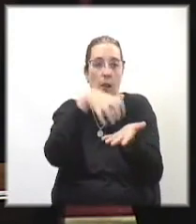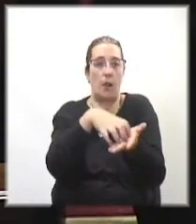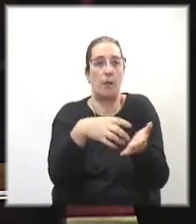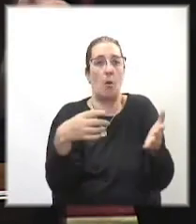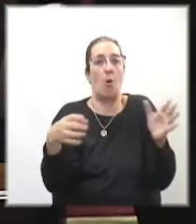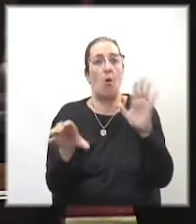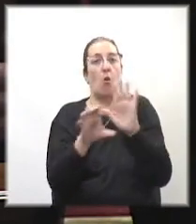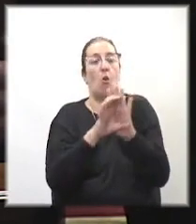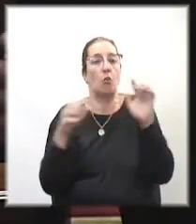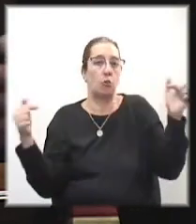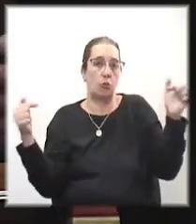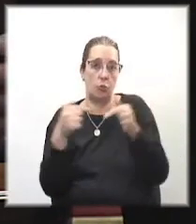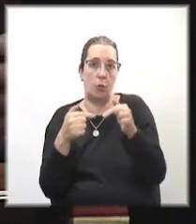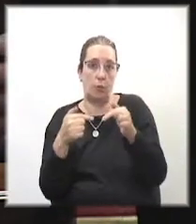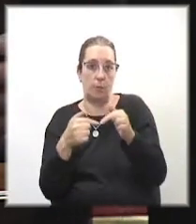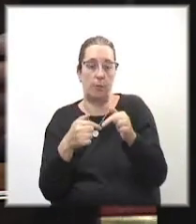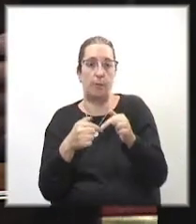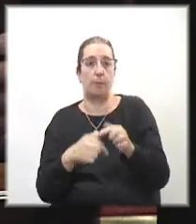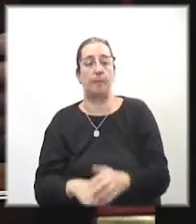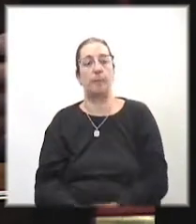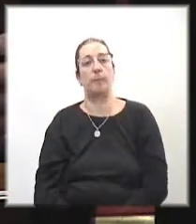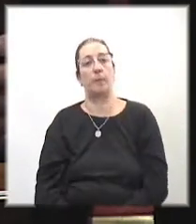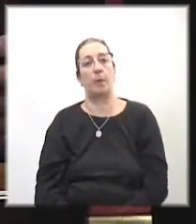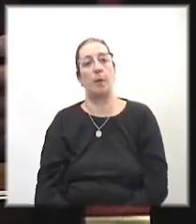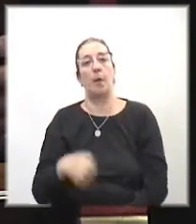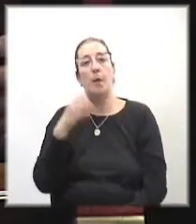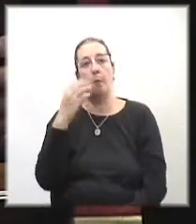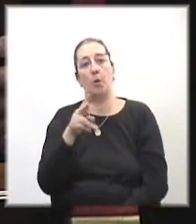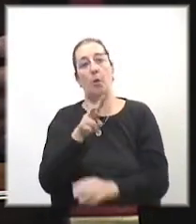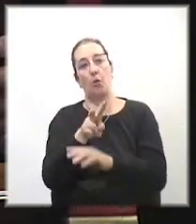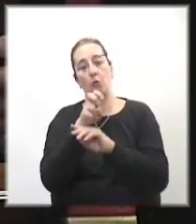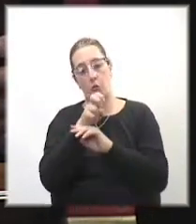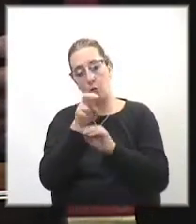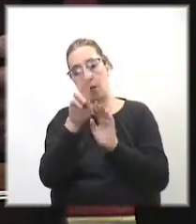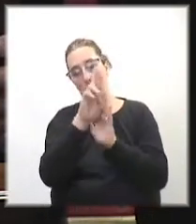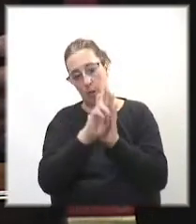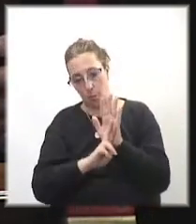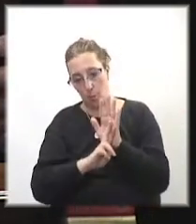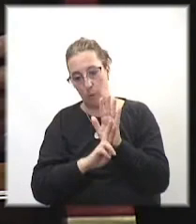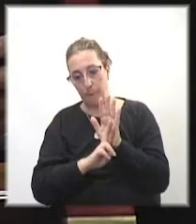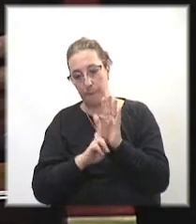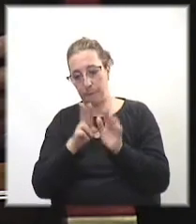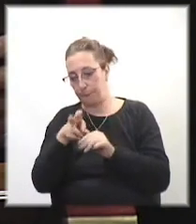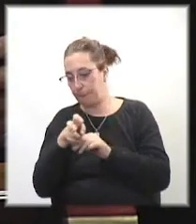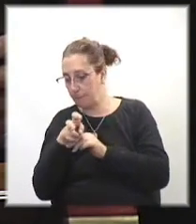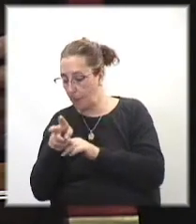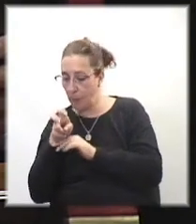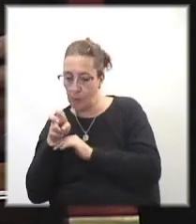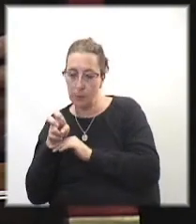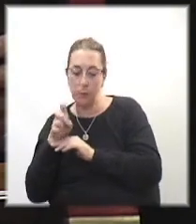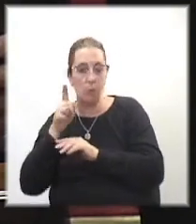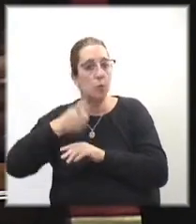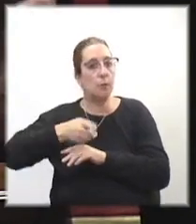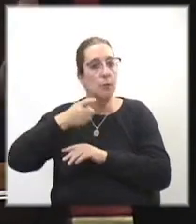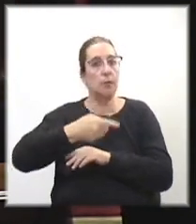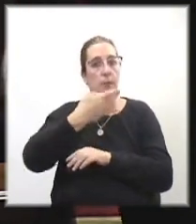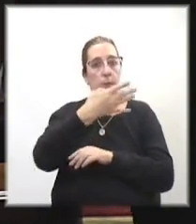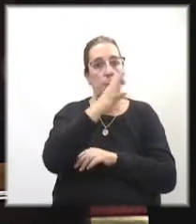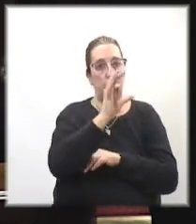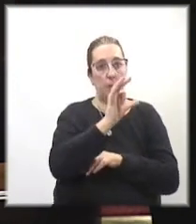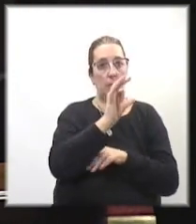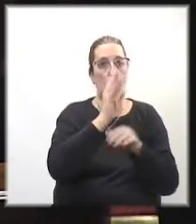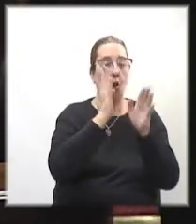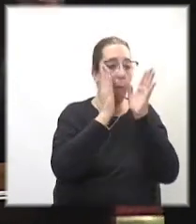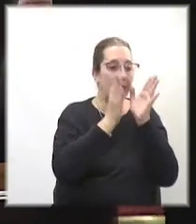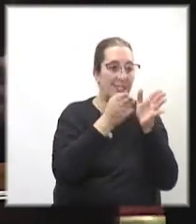artículo 195 de la Constitución Nacional, ya que controla, regula y obliga al BPS que en cometidos asignados a